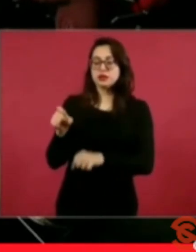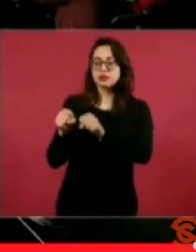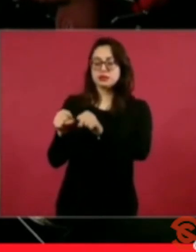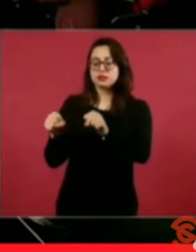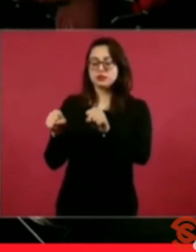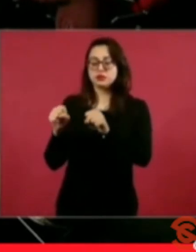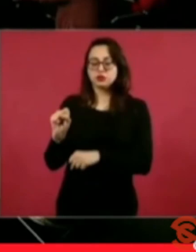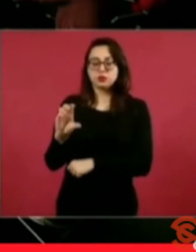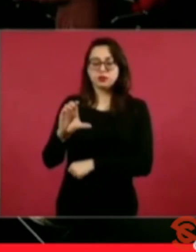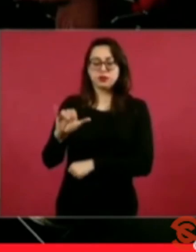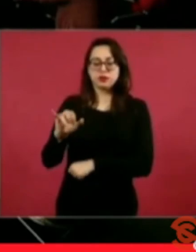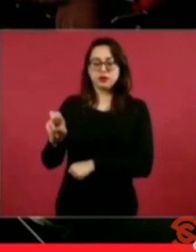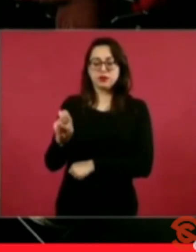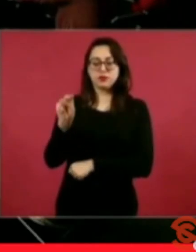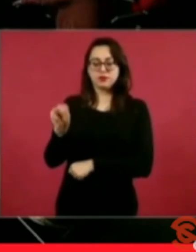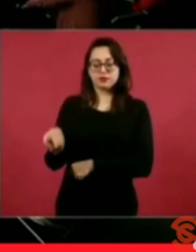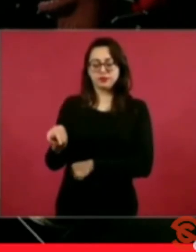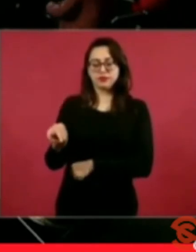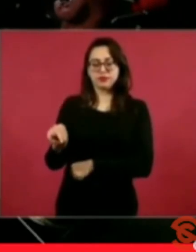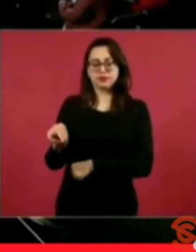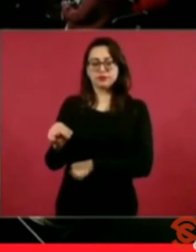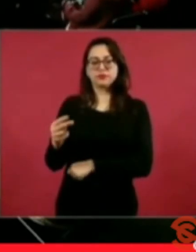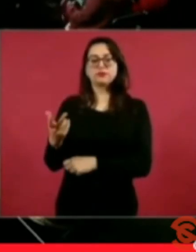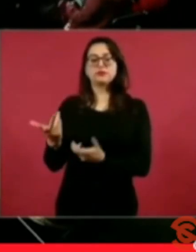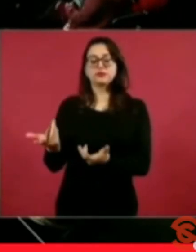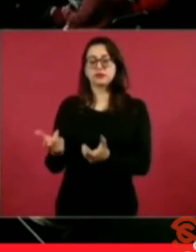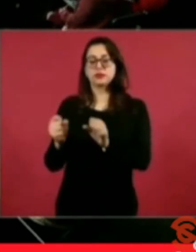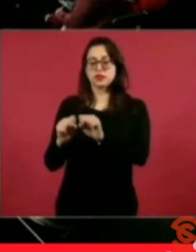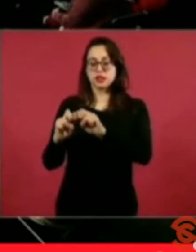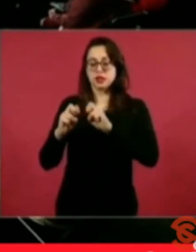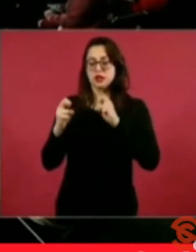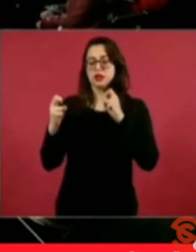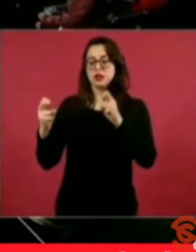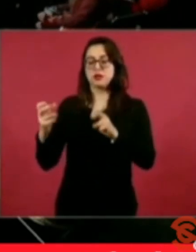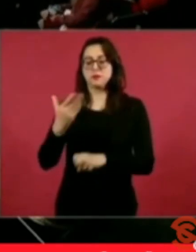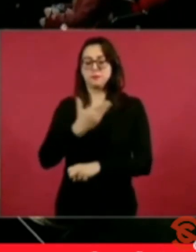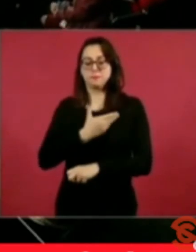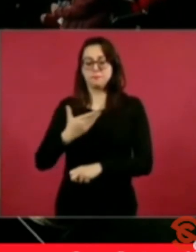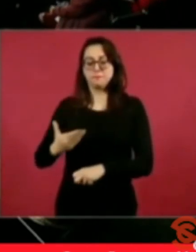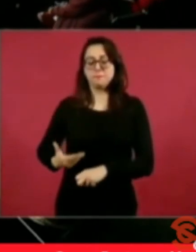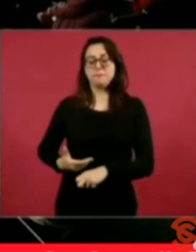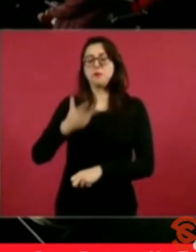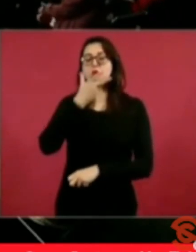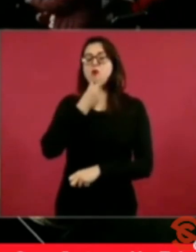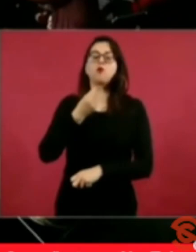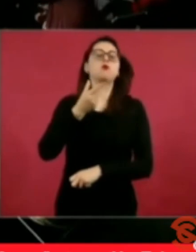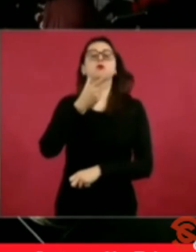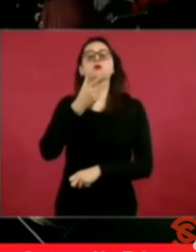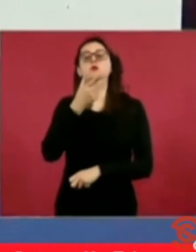Suprema Corte de Justicia de la Nación que preside el ministro Pérez Dayán.